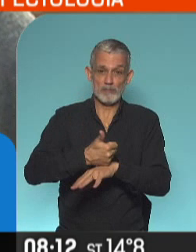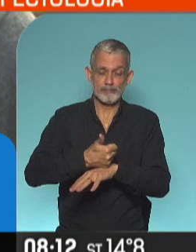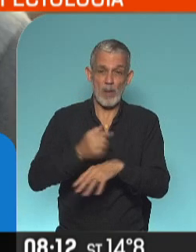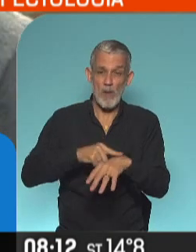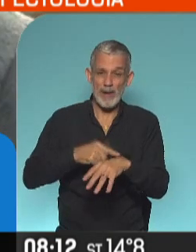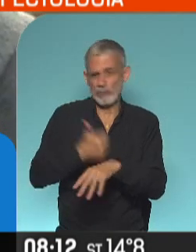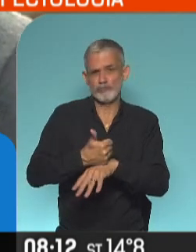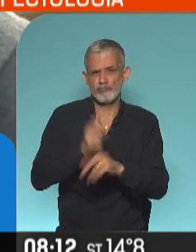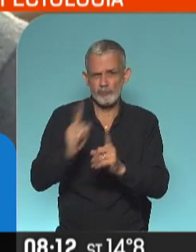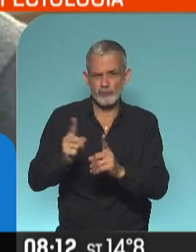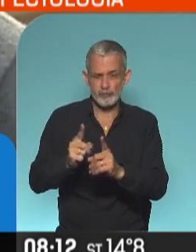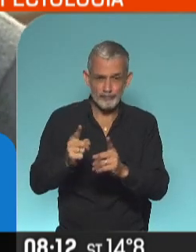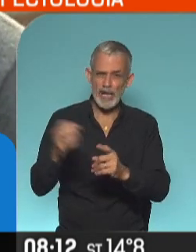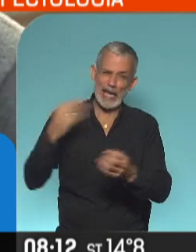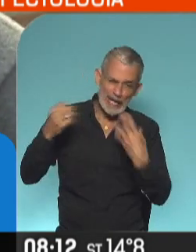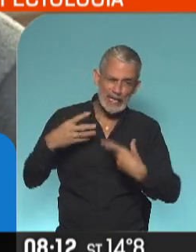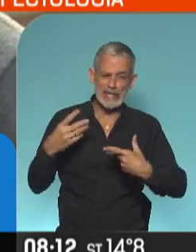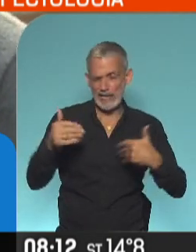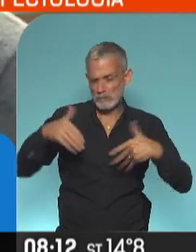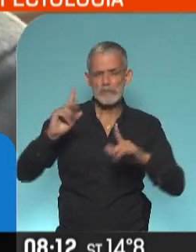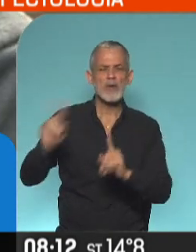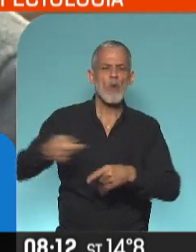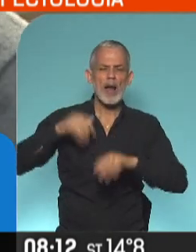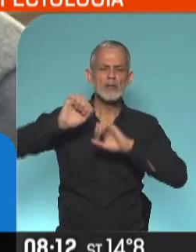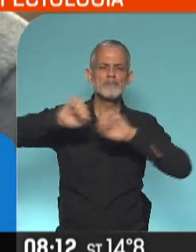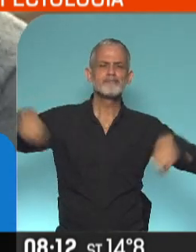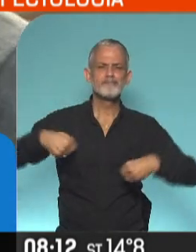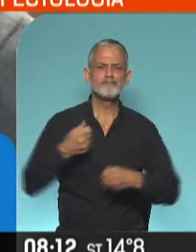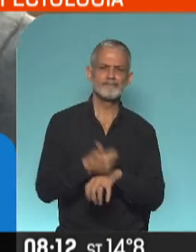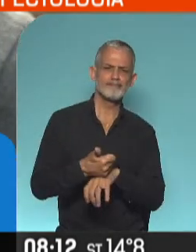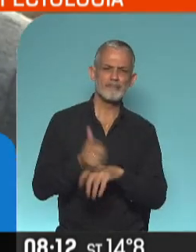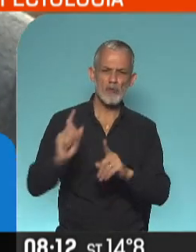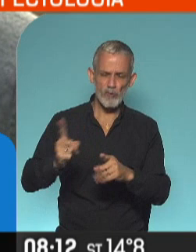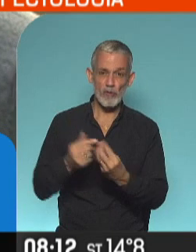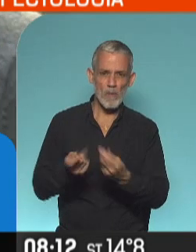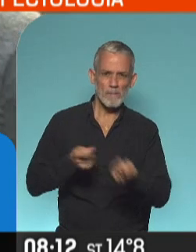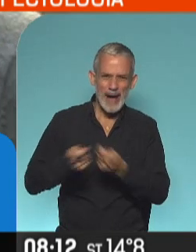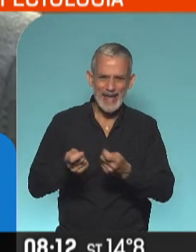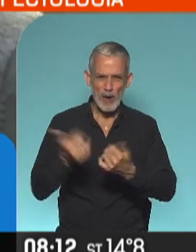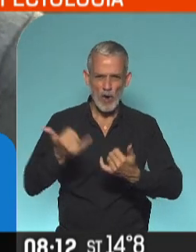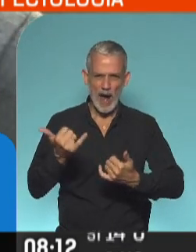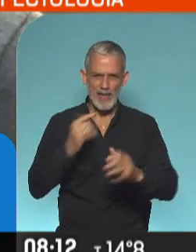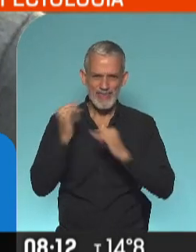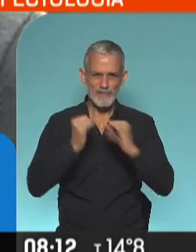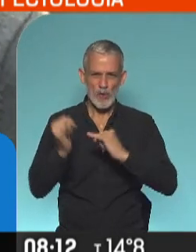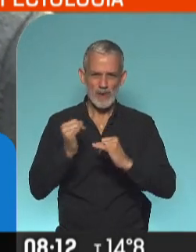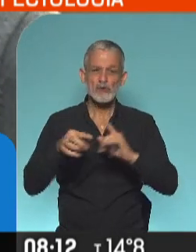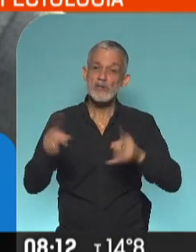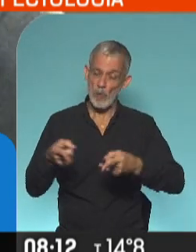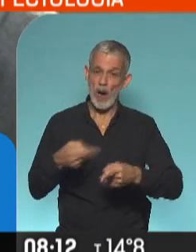seguimos estando a pesar de la crítica, a pesar, digamos, del manejo, del manipuleo que pueda haber,